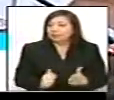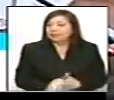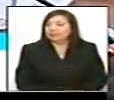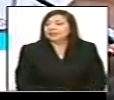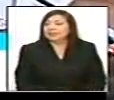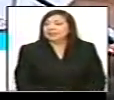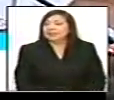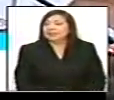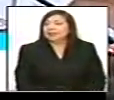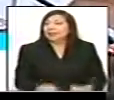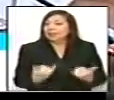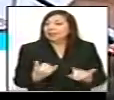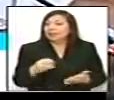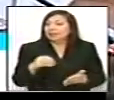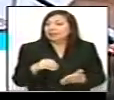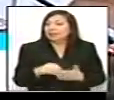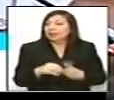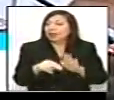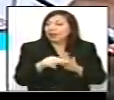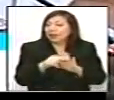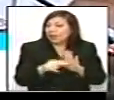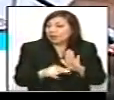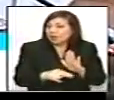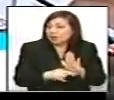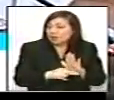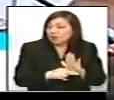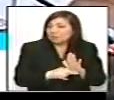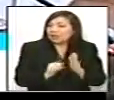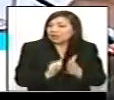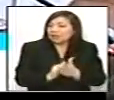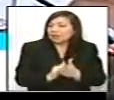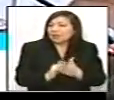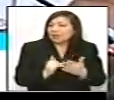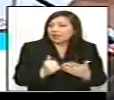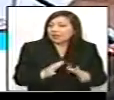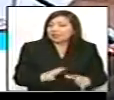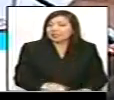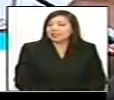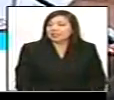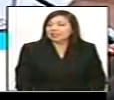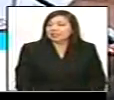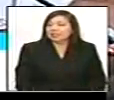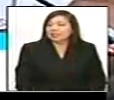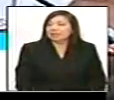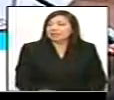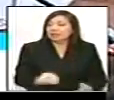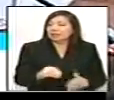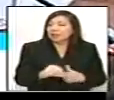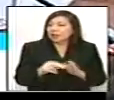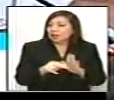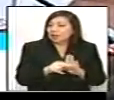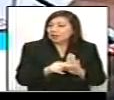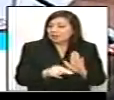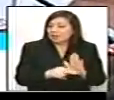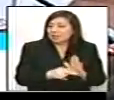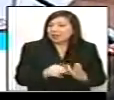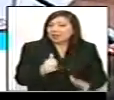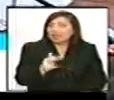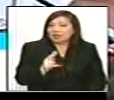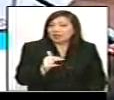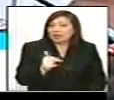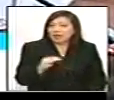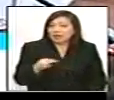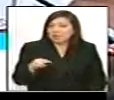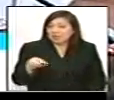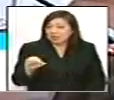que estas propuestas normativas que ha iniciado efectivamente de lo que es una propuesta normativa la congresista Aramayo en el